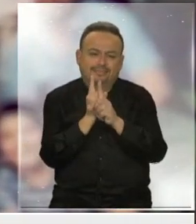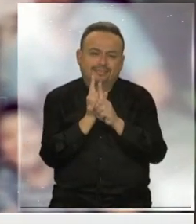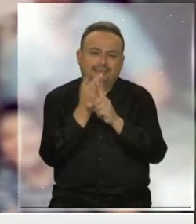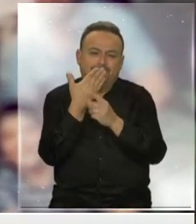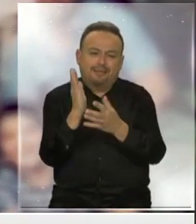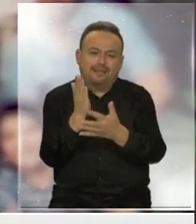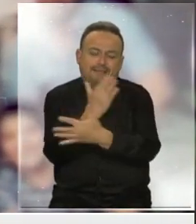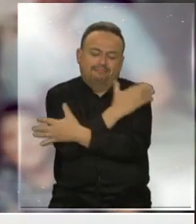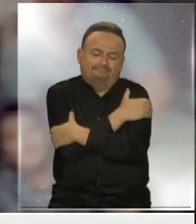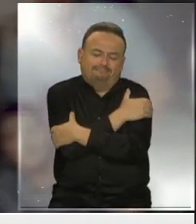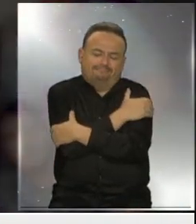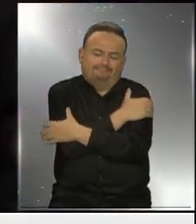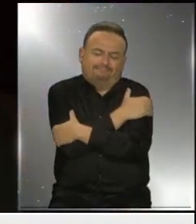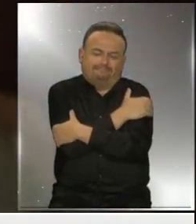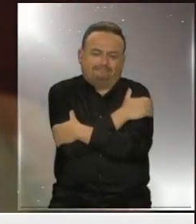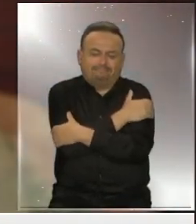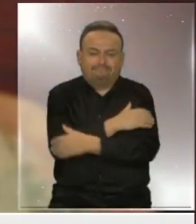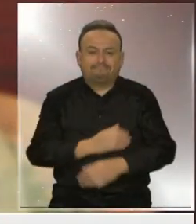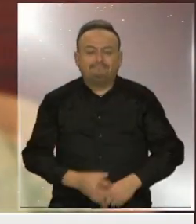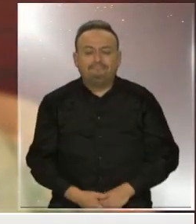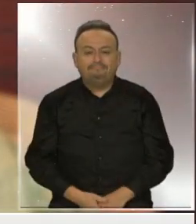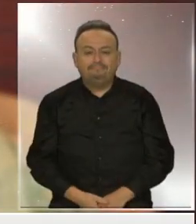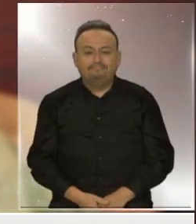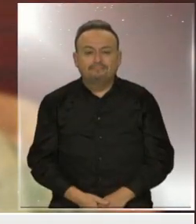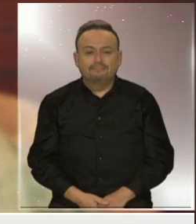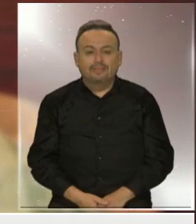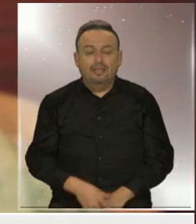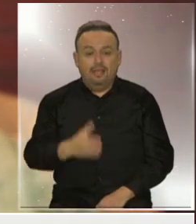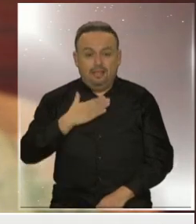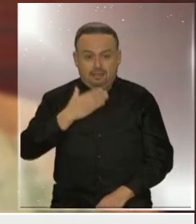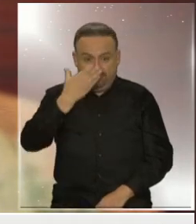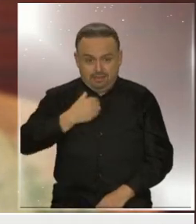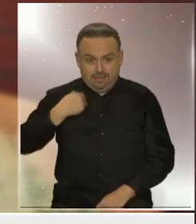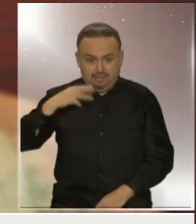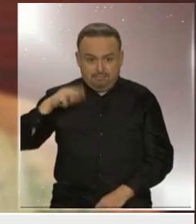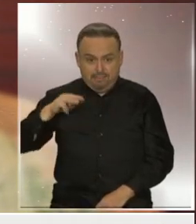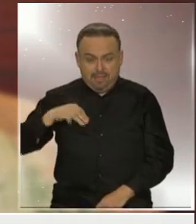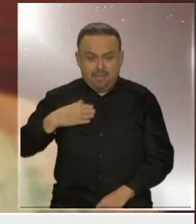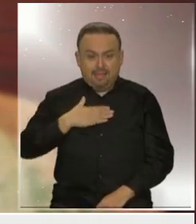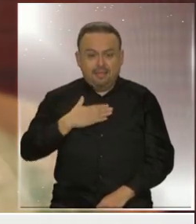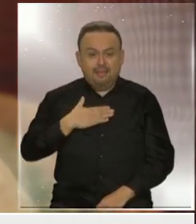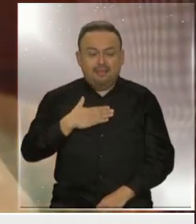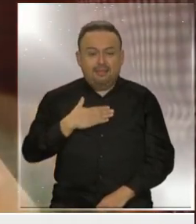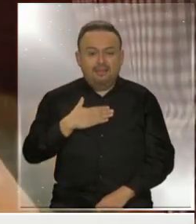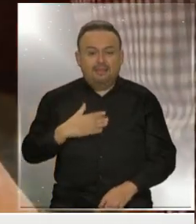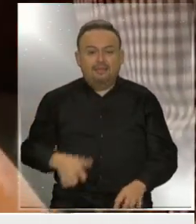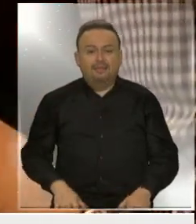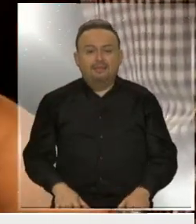mejor de los abrazos. Ser mamá es,